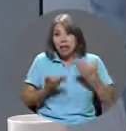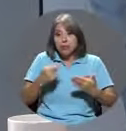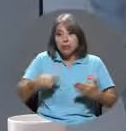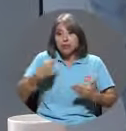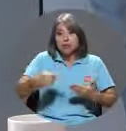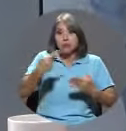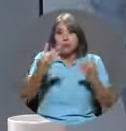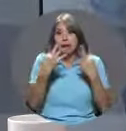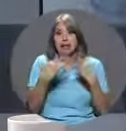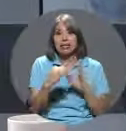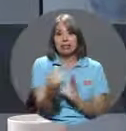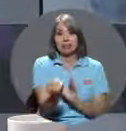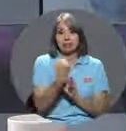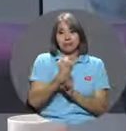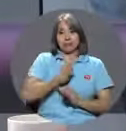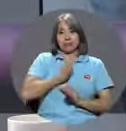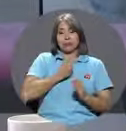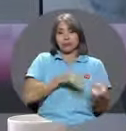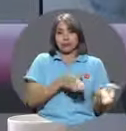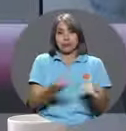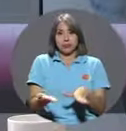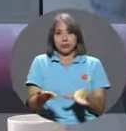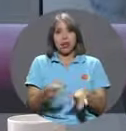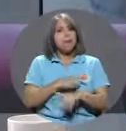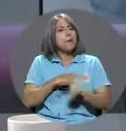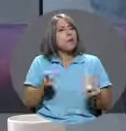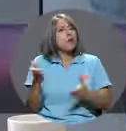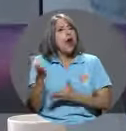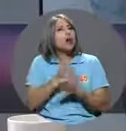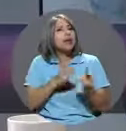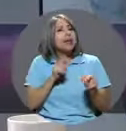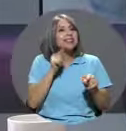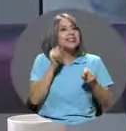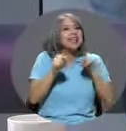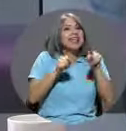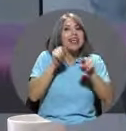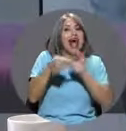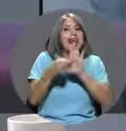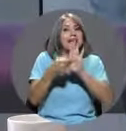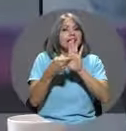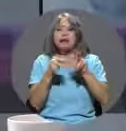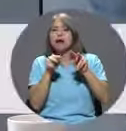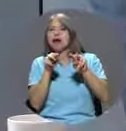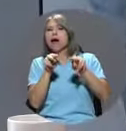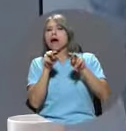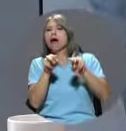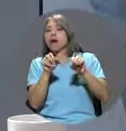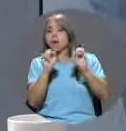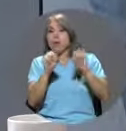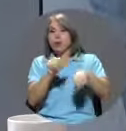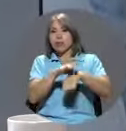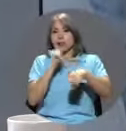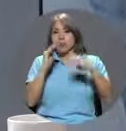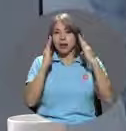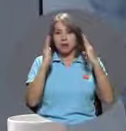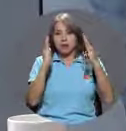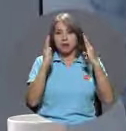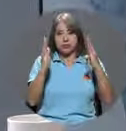llevarlos a tener tendencias suicidas, sí podemos hablar de que hay algunas señales que podrían llamarnos la